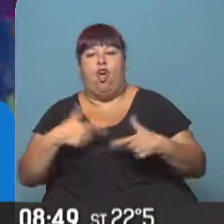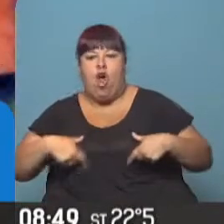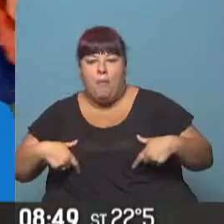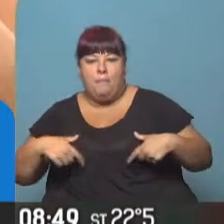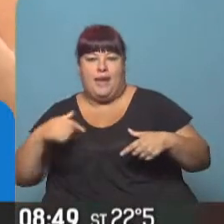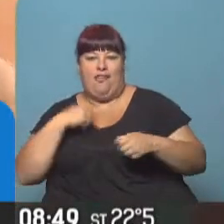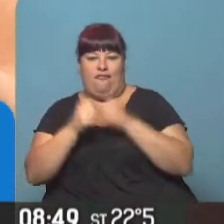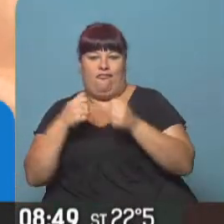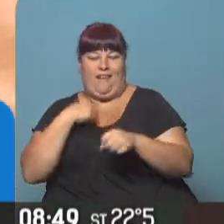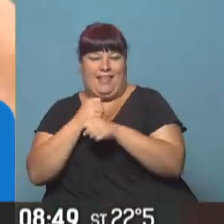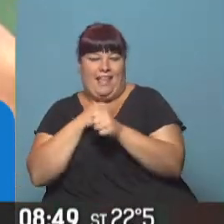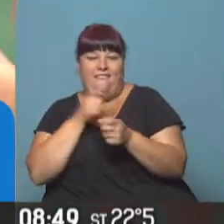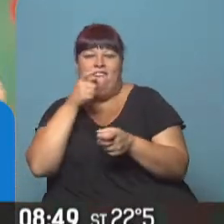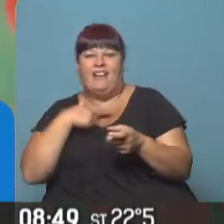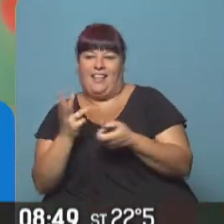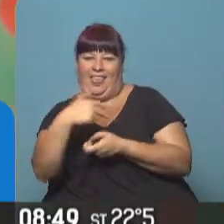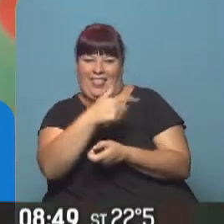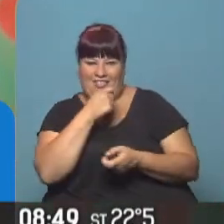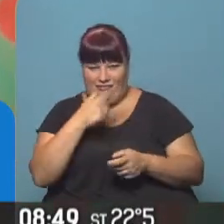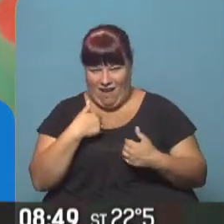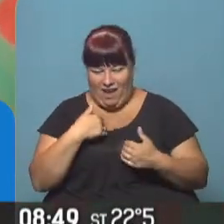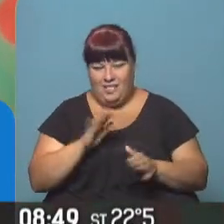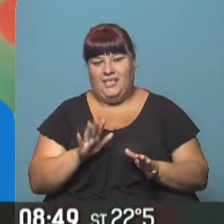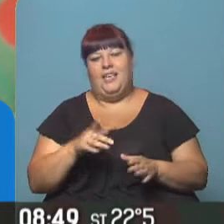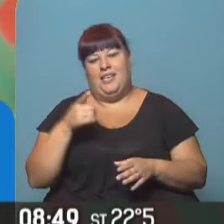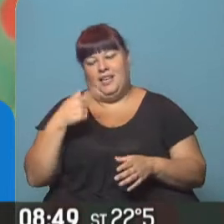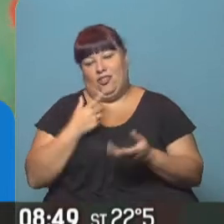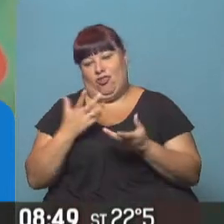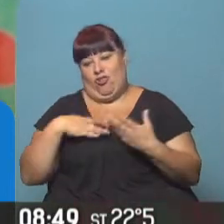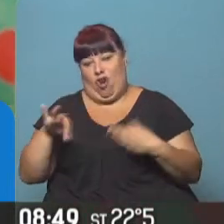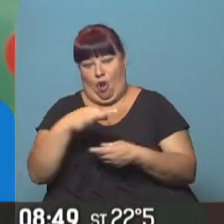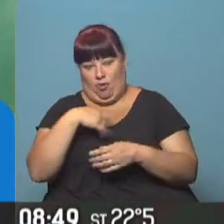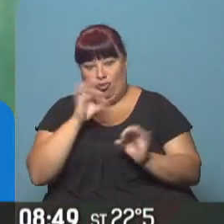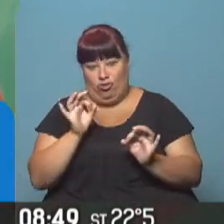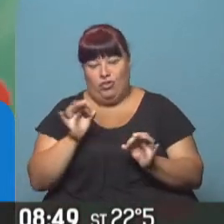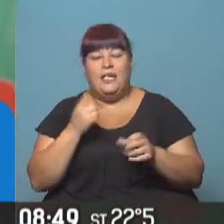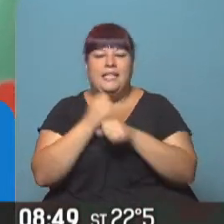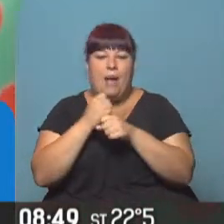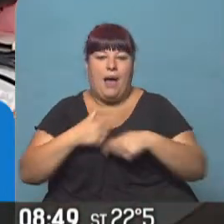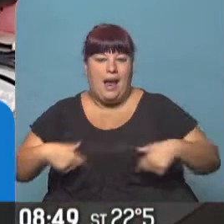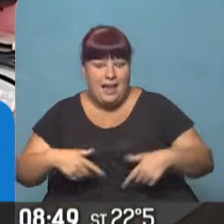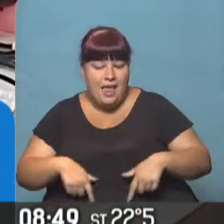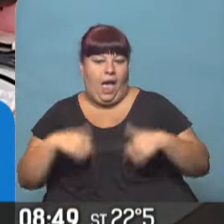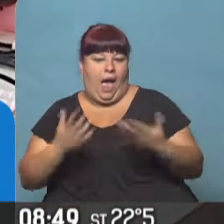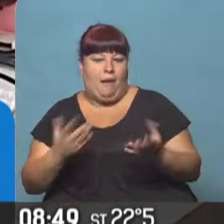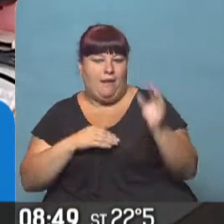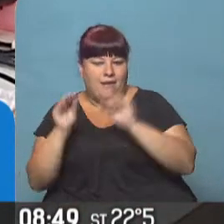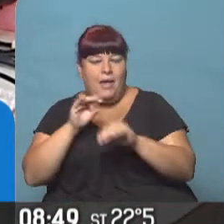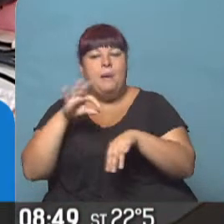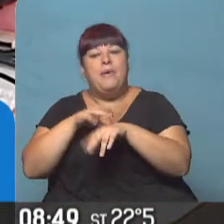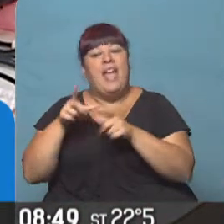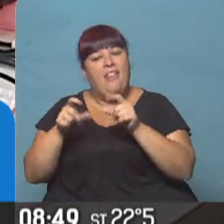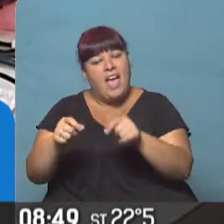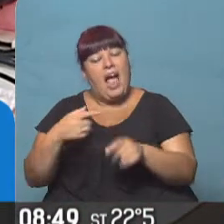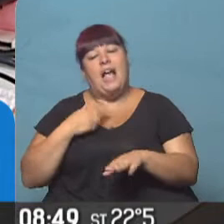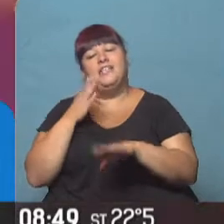corpiños en la fábrica donde yo trabajaba. Como soy diseñadora indumentaria, trabajaba en lencería. Mi oncóloga, en